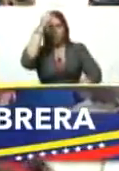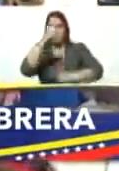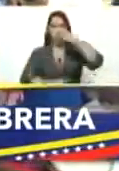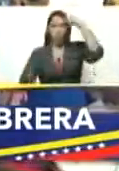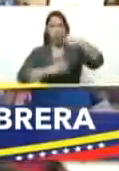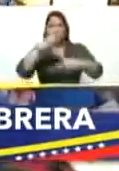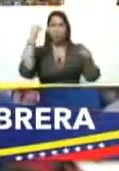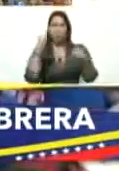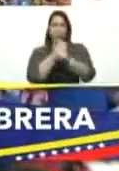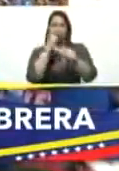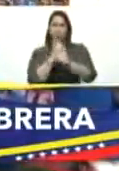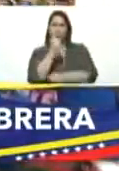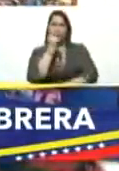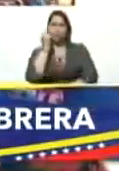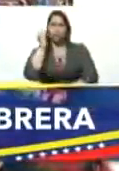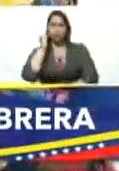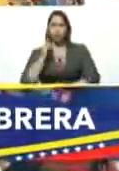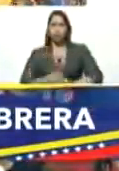de los trabajadores